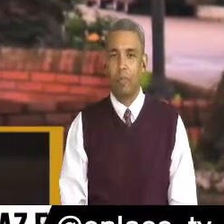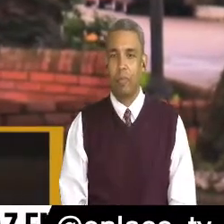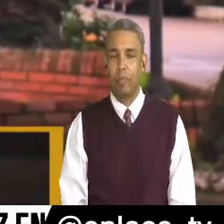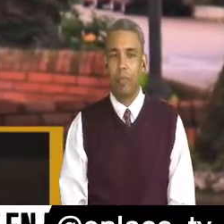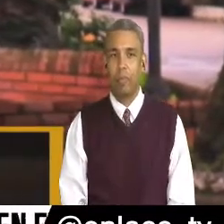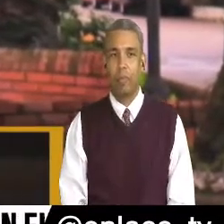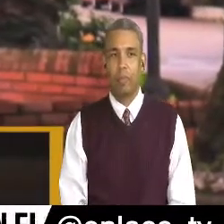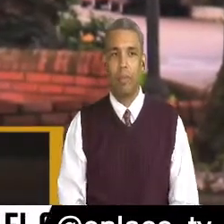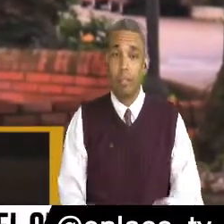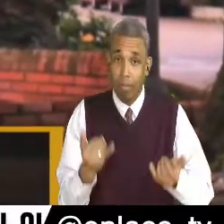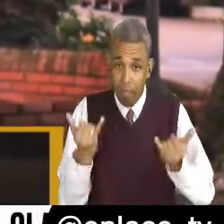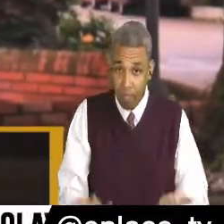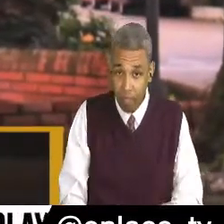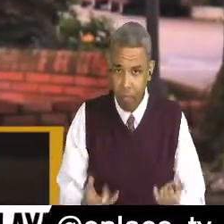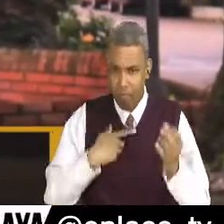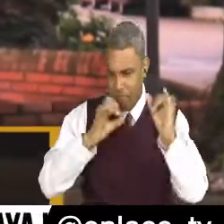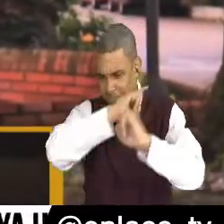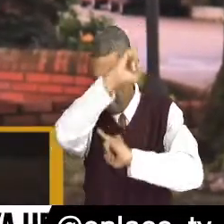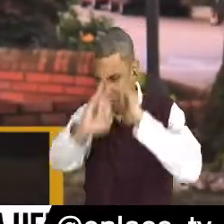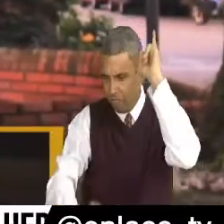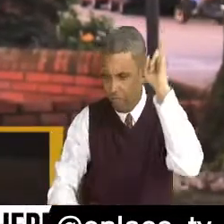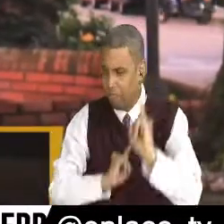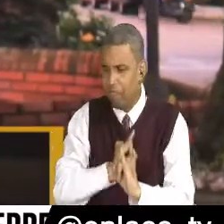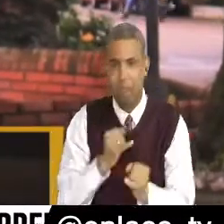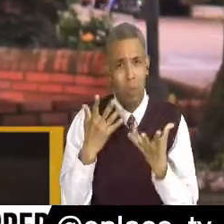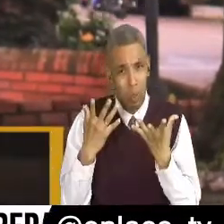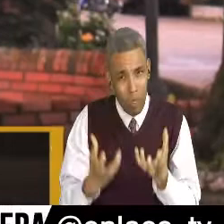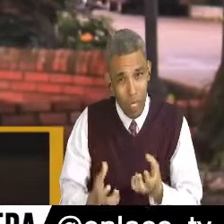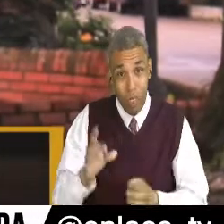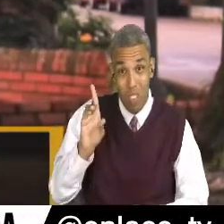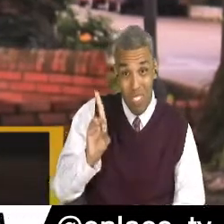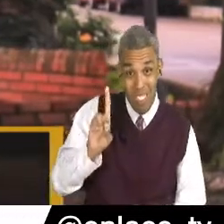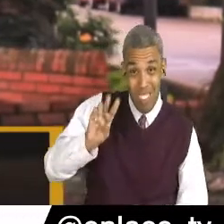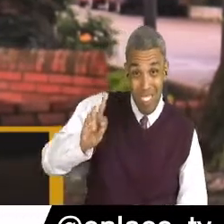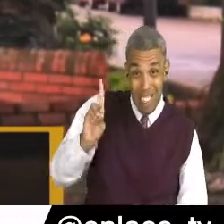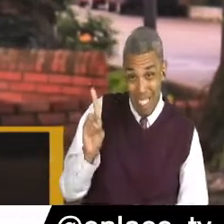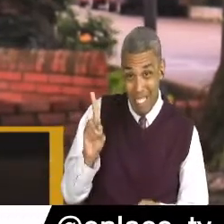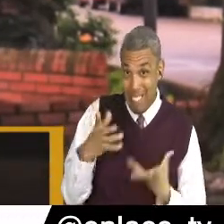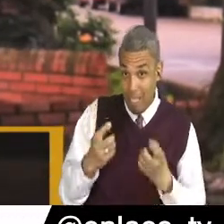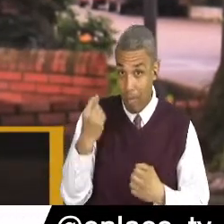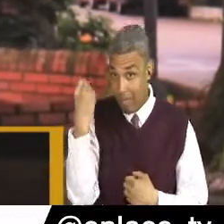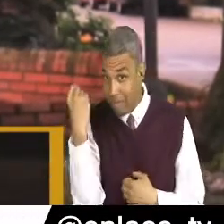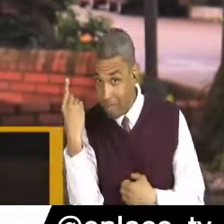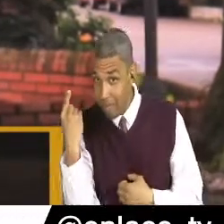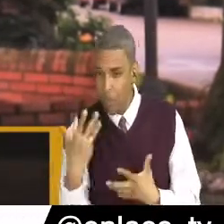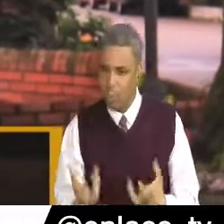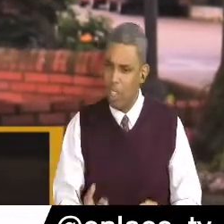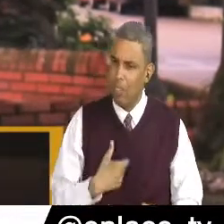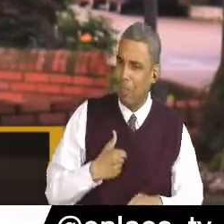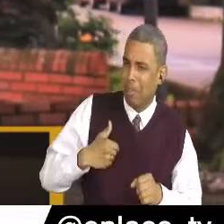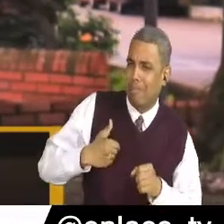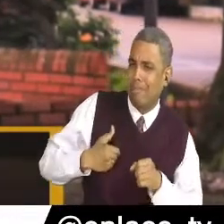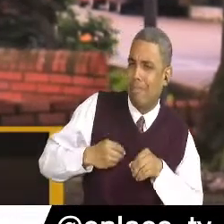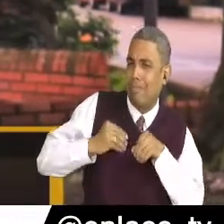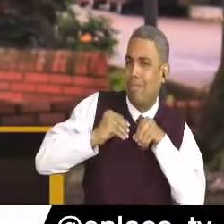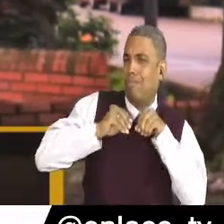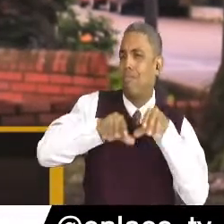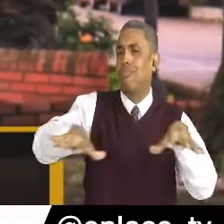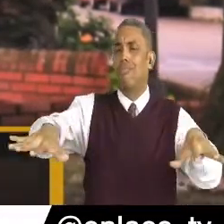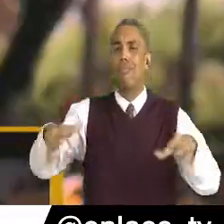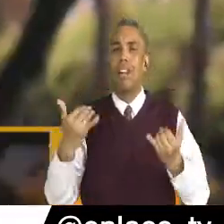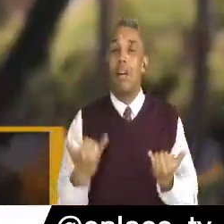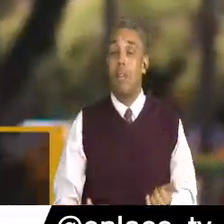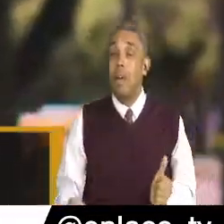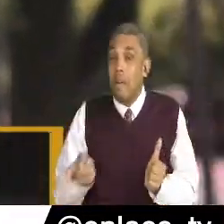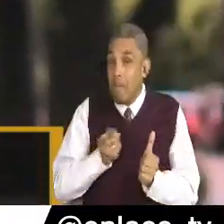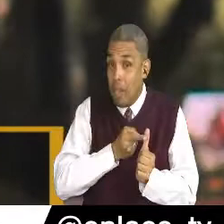reconocernos a nivel internacional y, si me entiendes, ser un artista acá de la ciudad, que sea local, que me conozcan acá